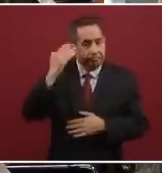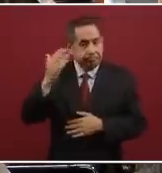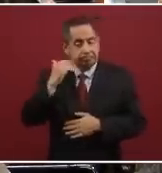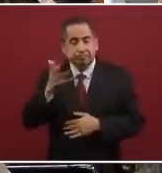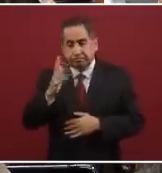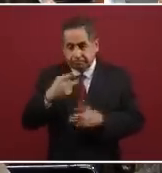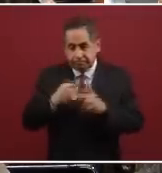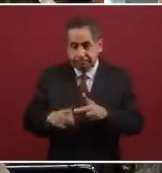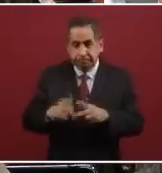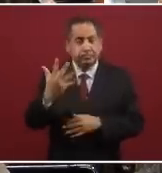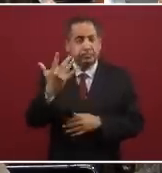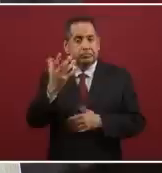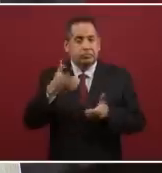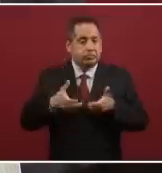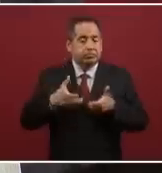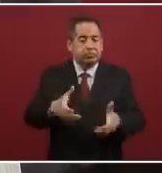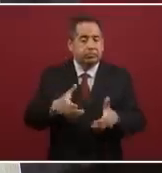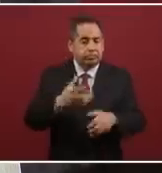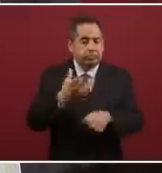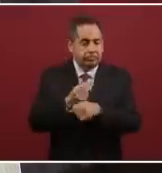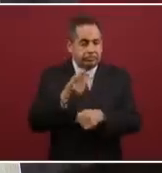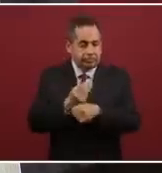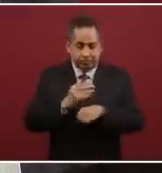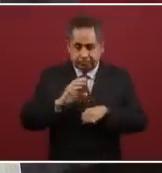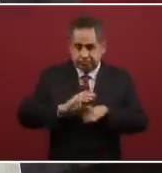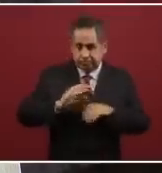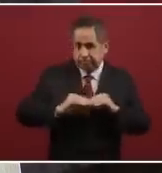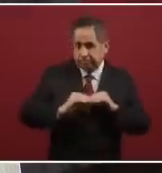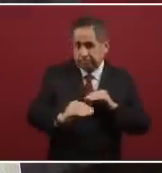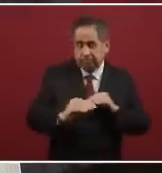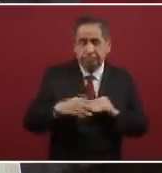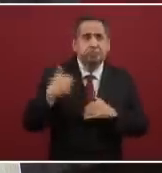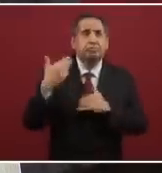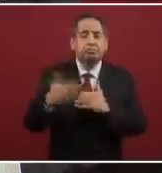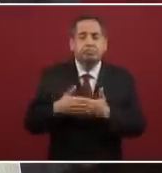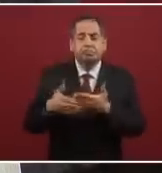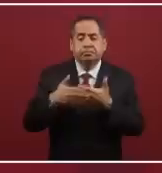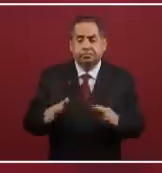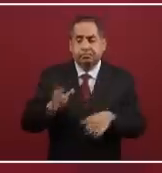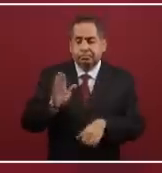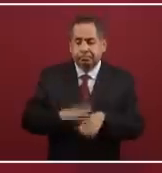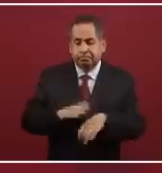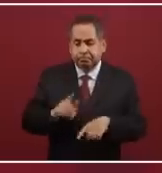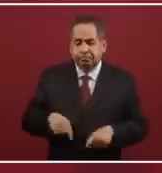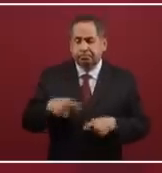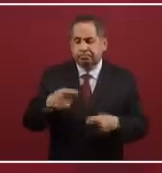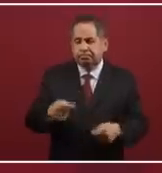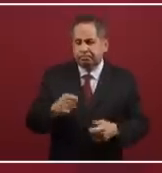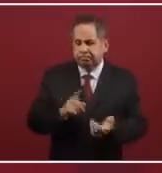caminos y ahora se va a ampliar a